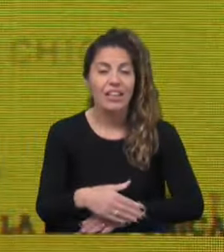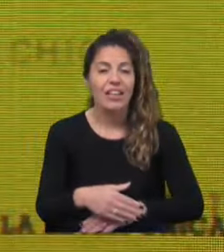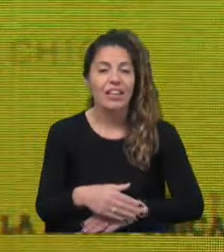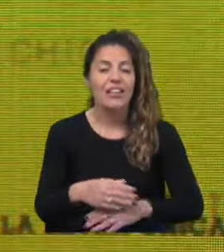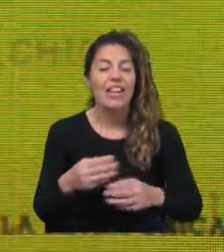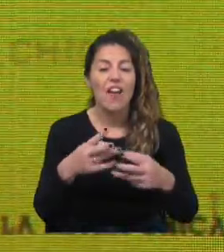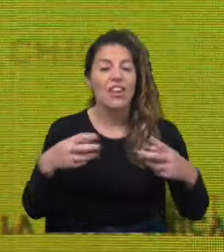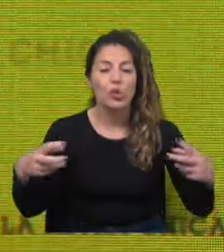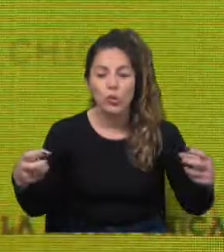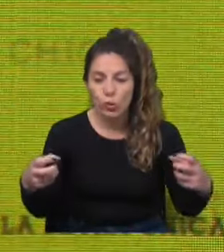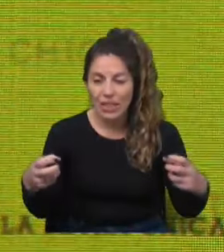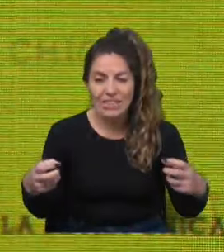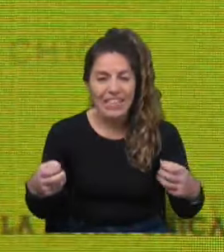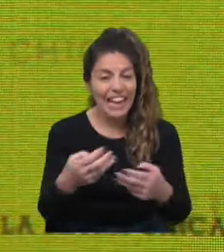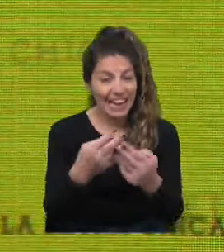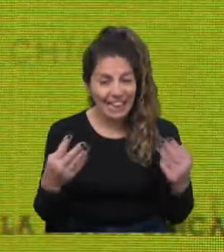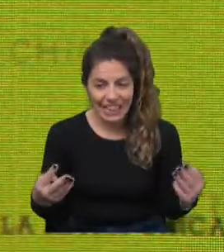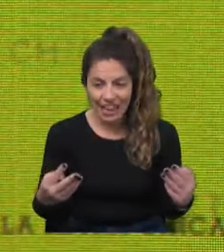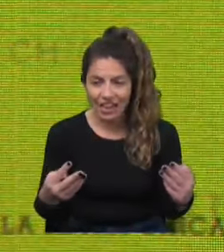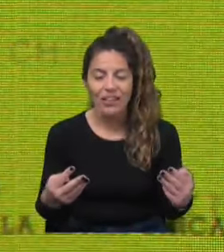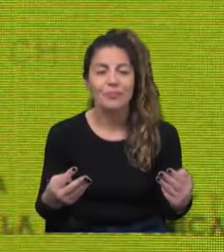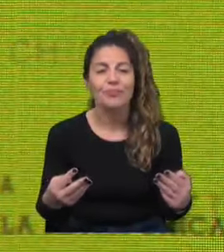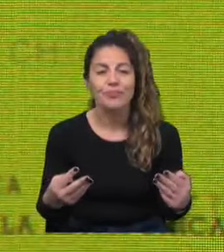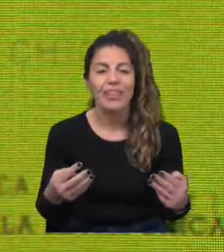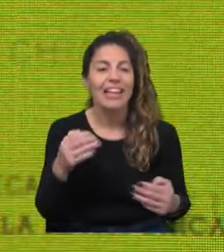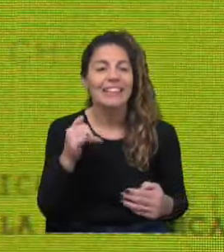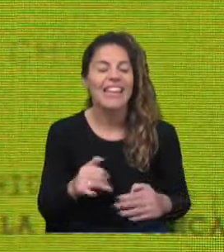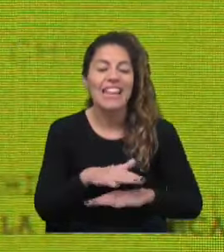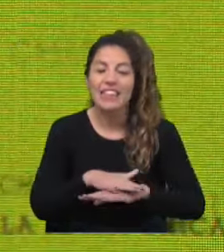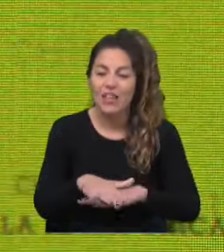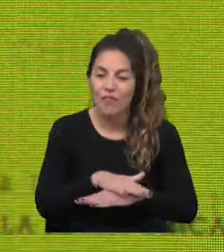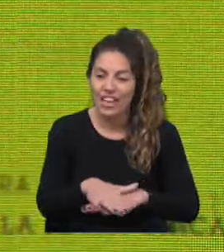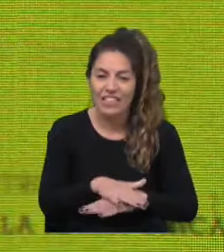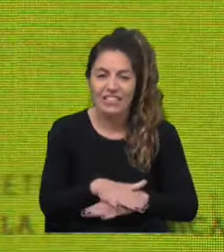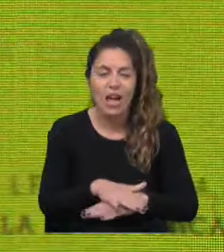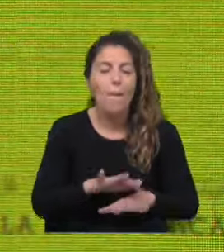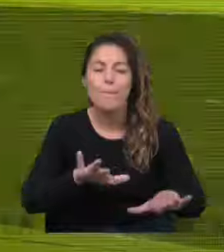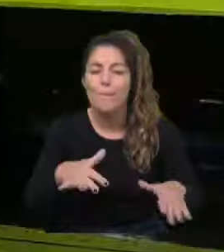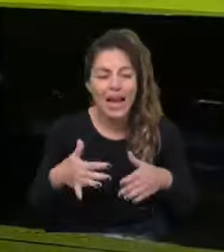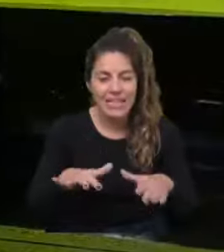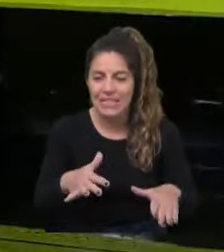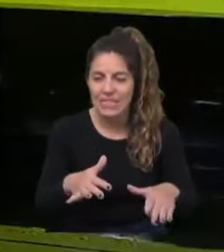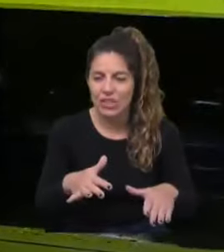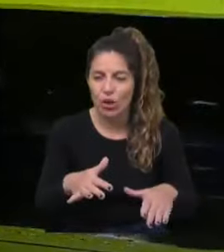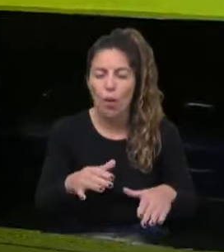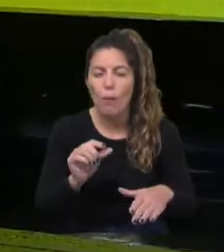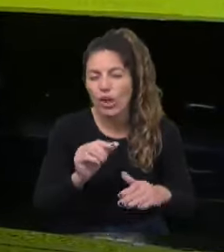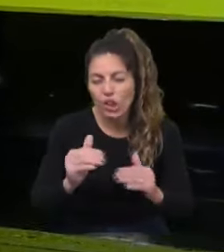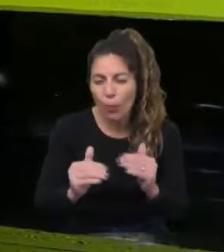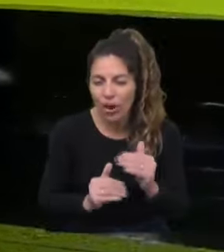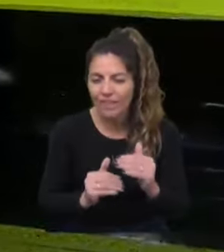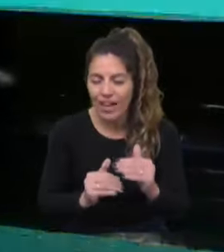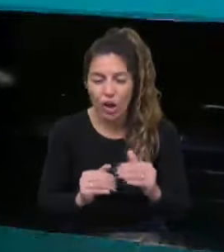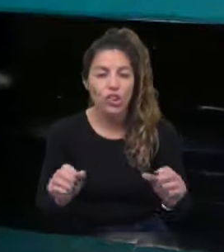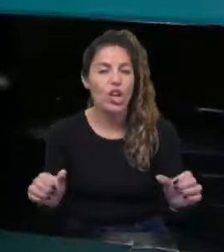las infraestructuras en general tienen niveles muy parecidos, levemente por debajo de